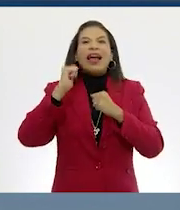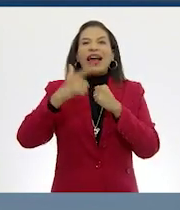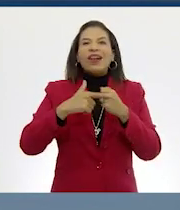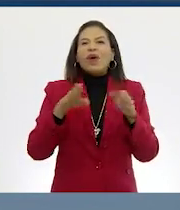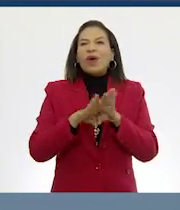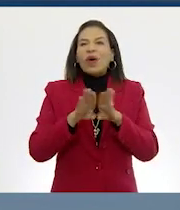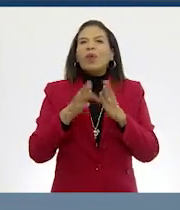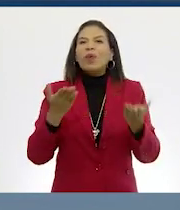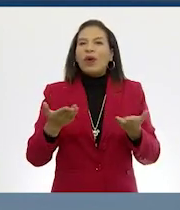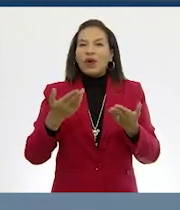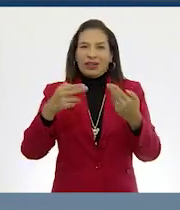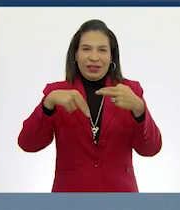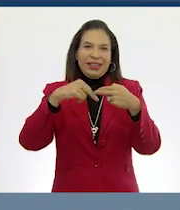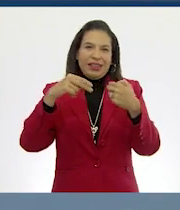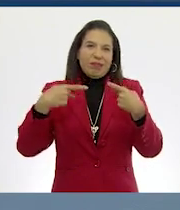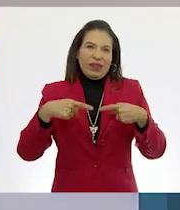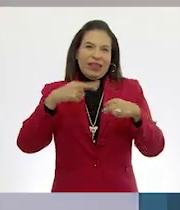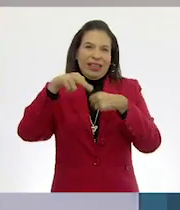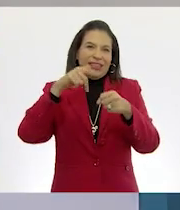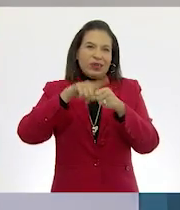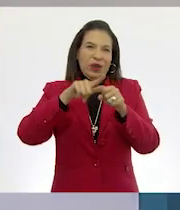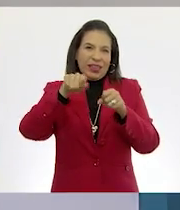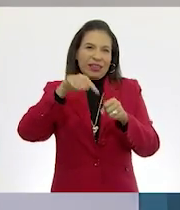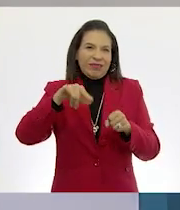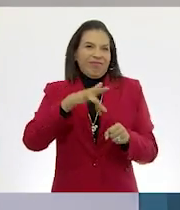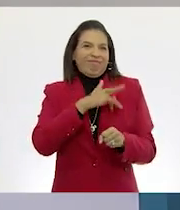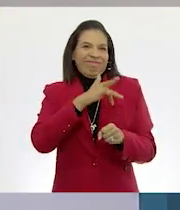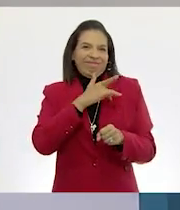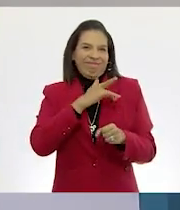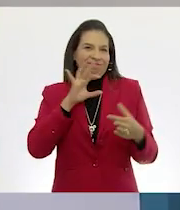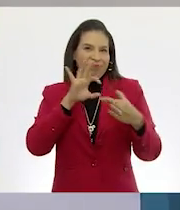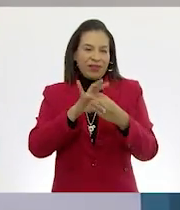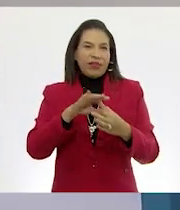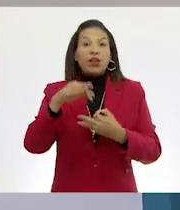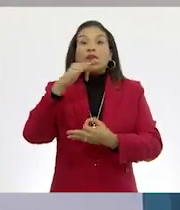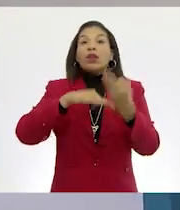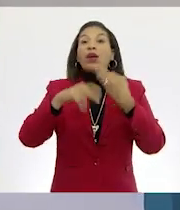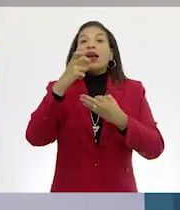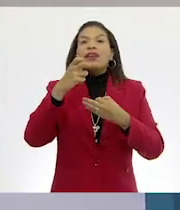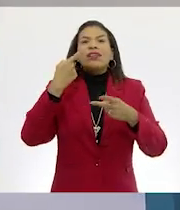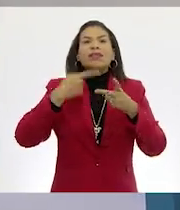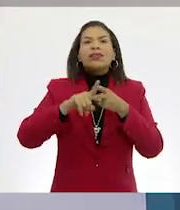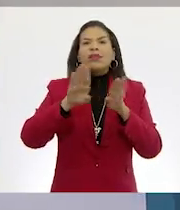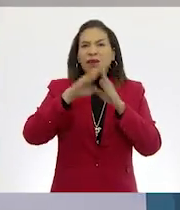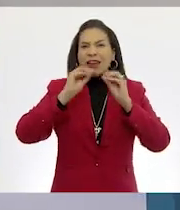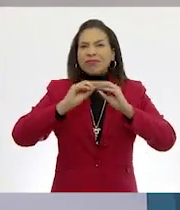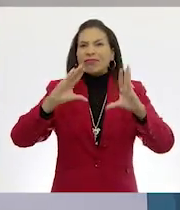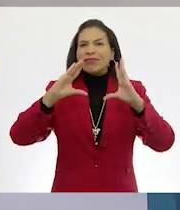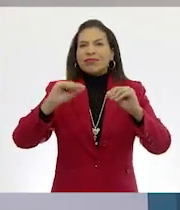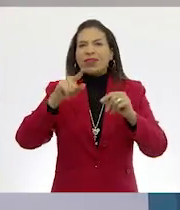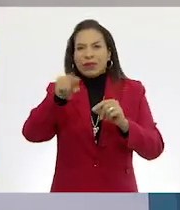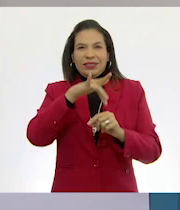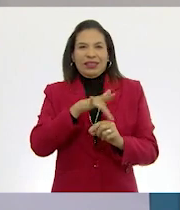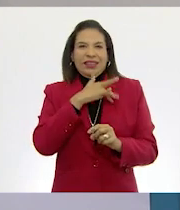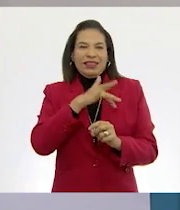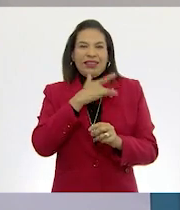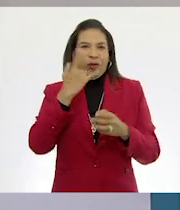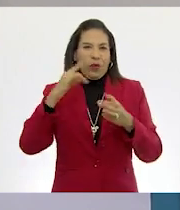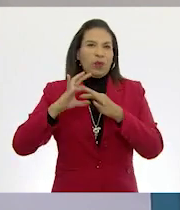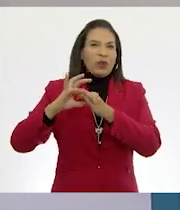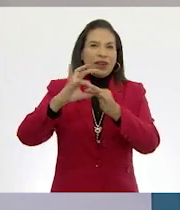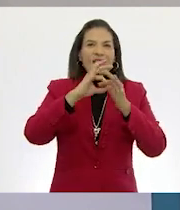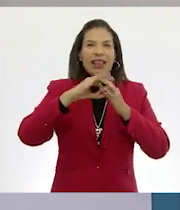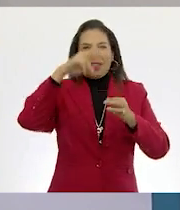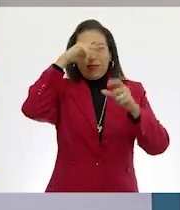algo como el nacionalismo. Claro que sí. Y todo esto se comenzó a fomentar este sentimiento de unidad entre